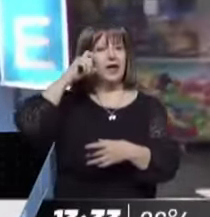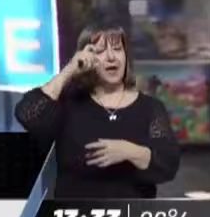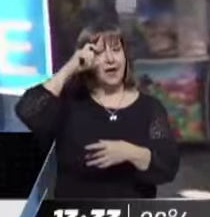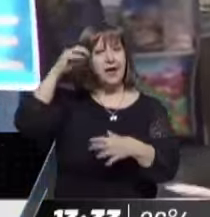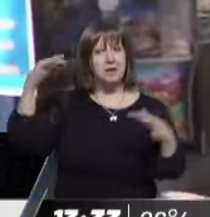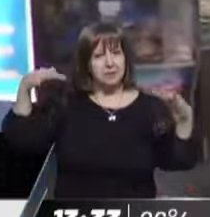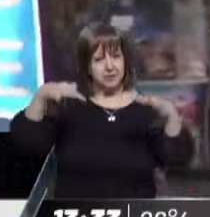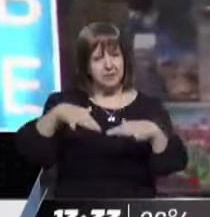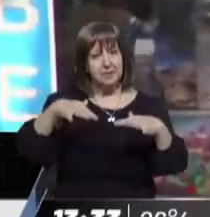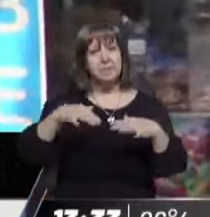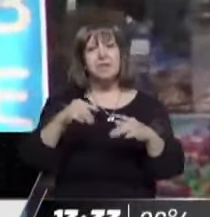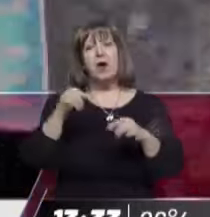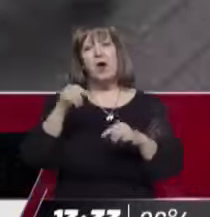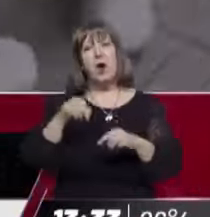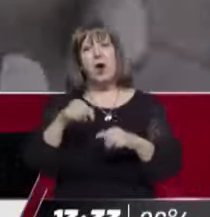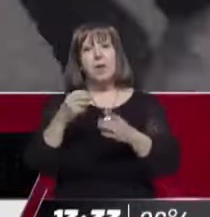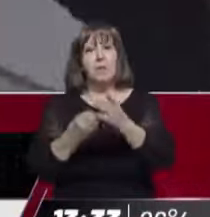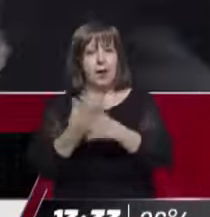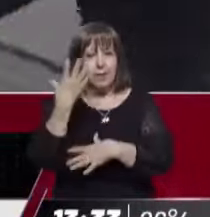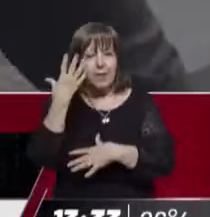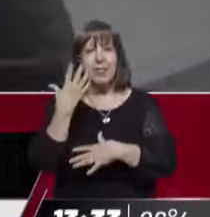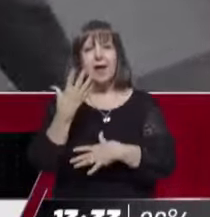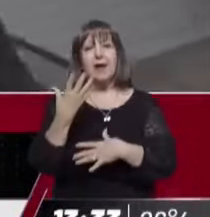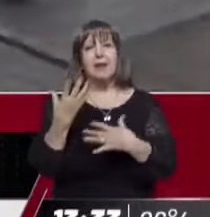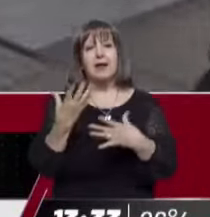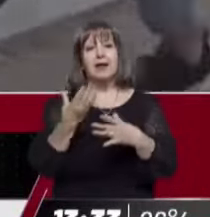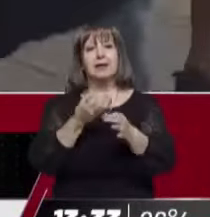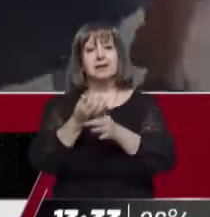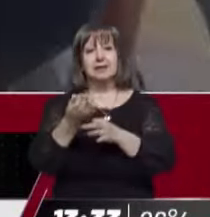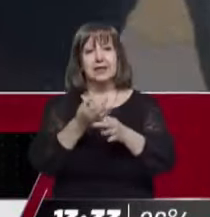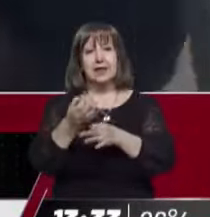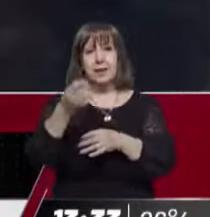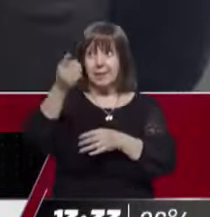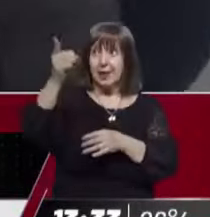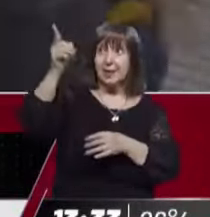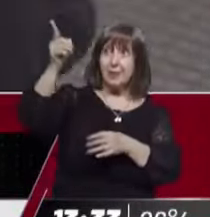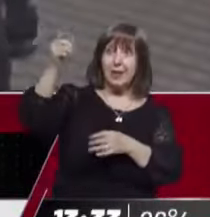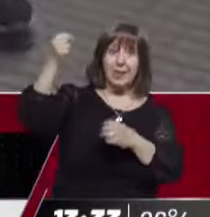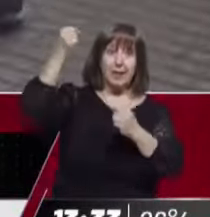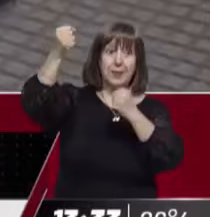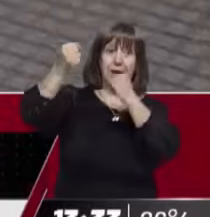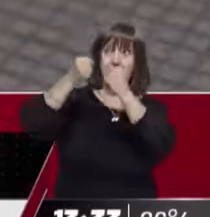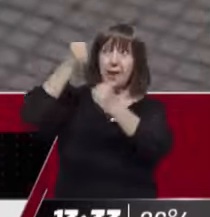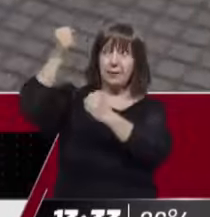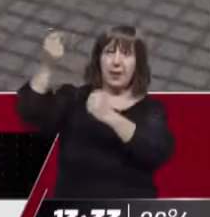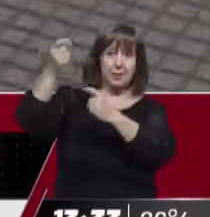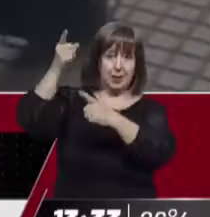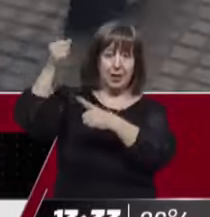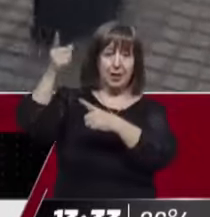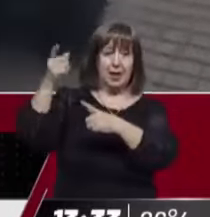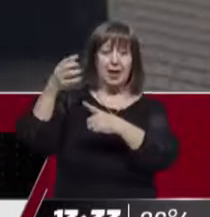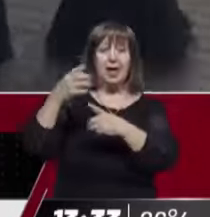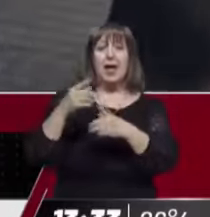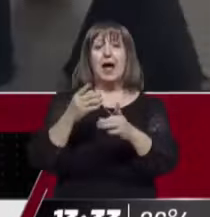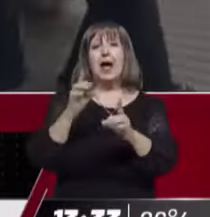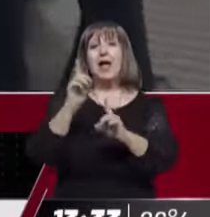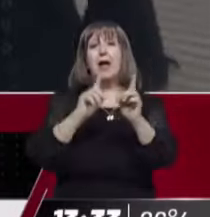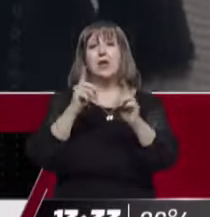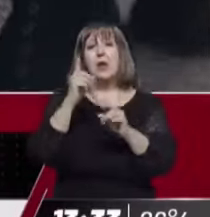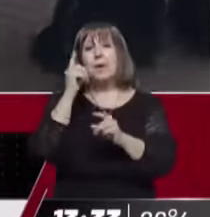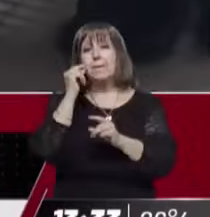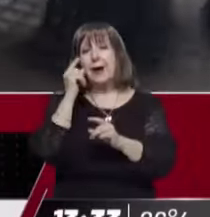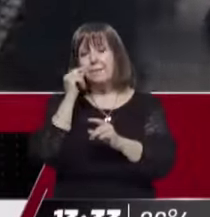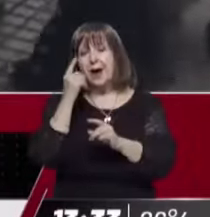durante la mañana los chicos tuvieron charlas que tuvieron que ver con concientización en aquello que tiene que ver con la agresión. Hay algunos padres, no van a dar la cara,